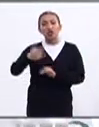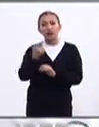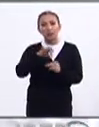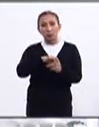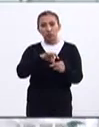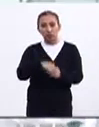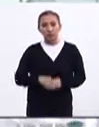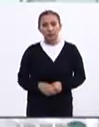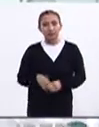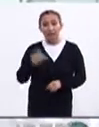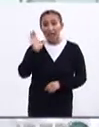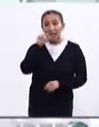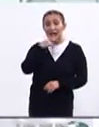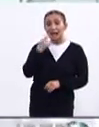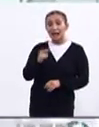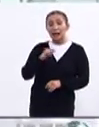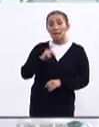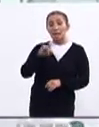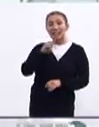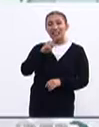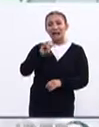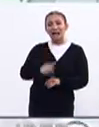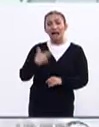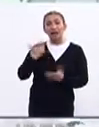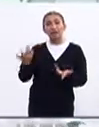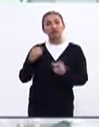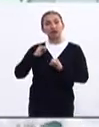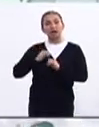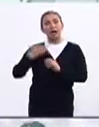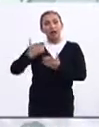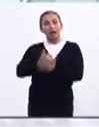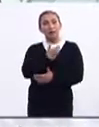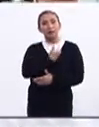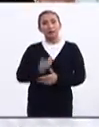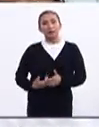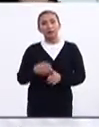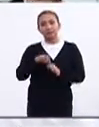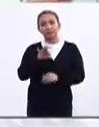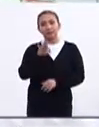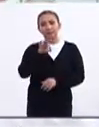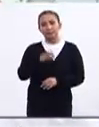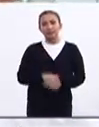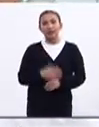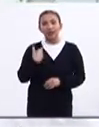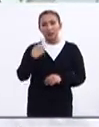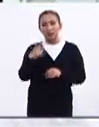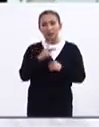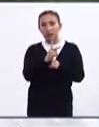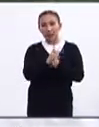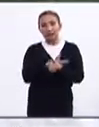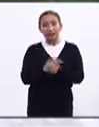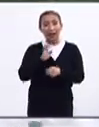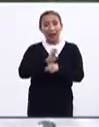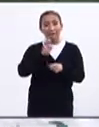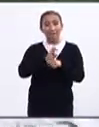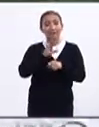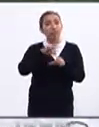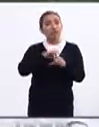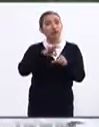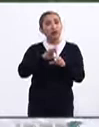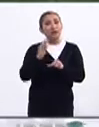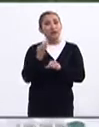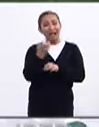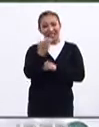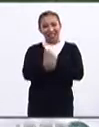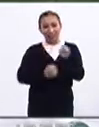6.190.612 votos. En Chile, Sebastián Piñera consiguió alzarse con la victoria en las elecciones presidenciales del país. En Ecuador, las elecciones de